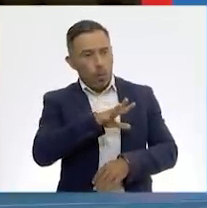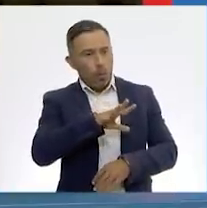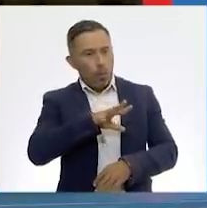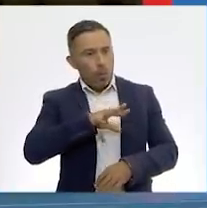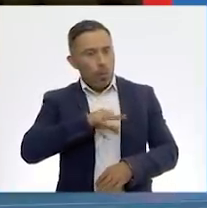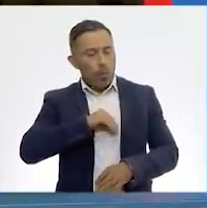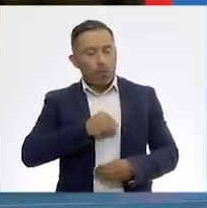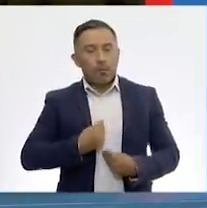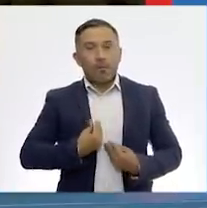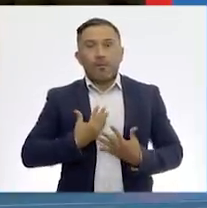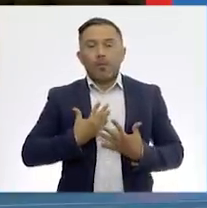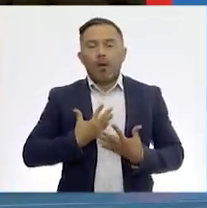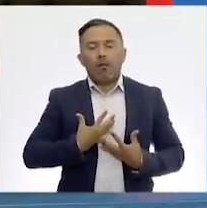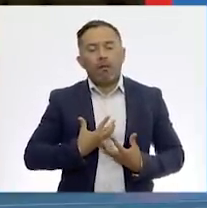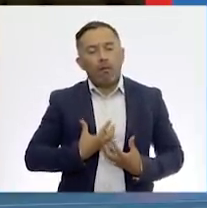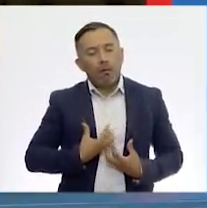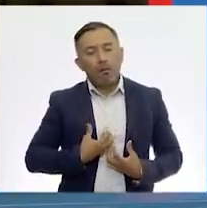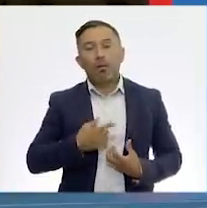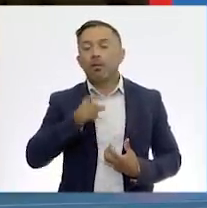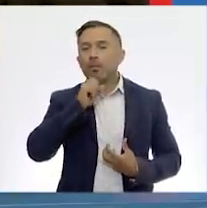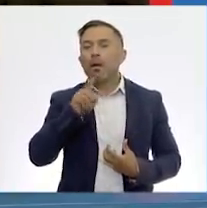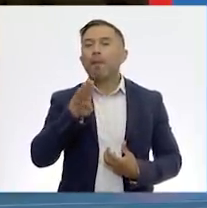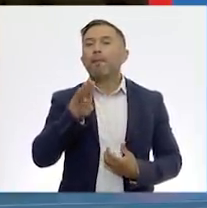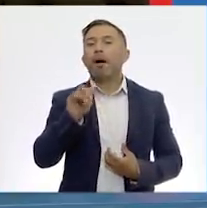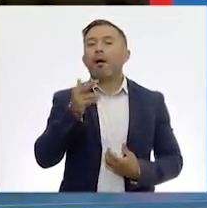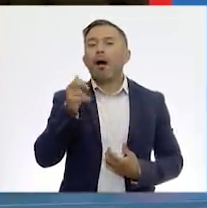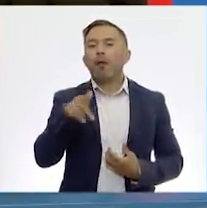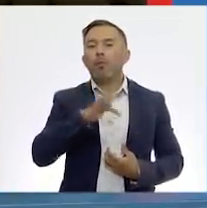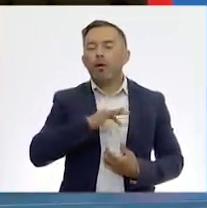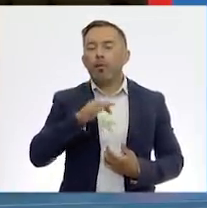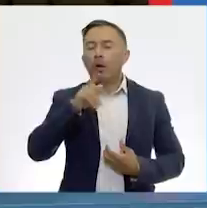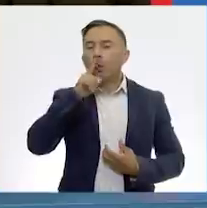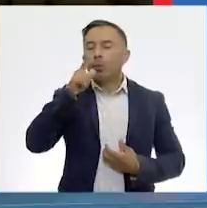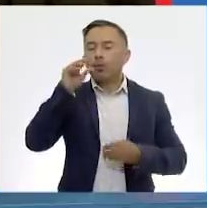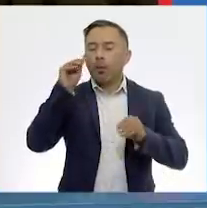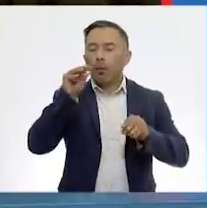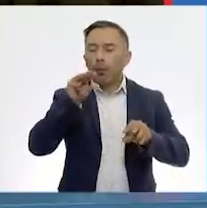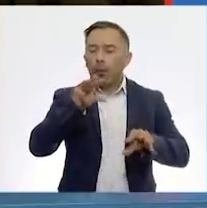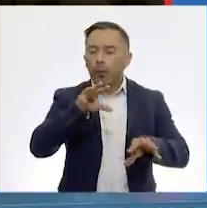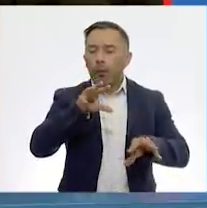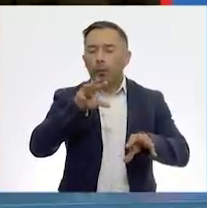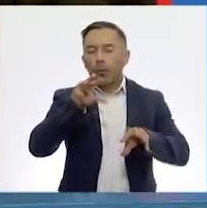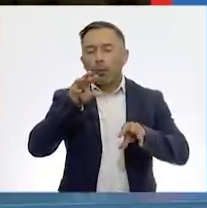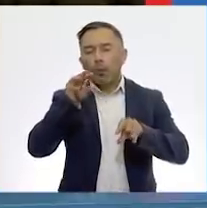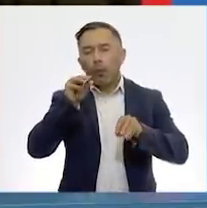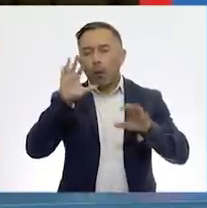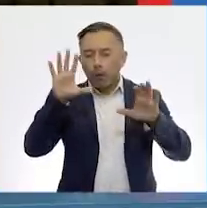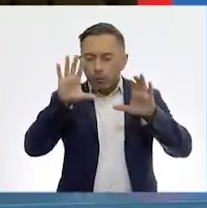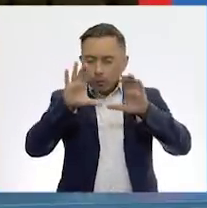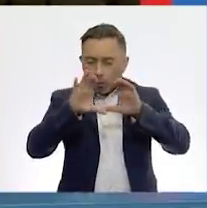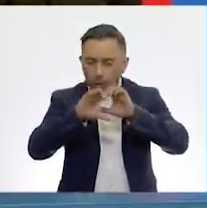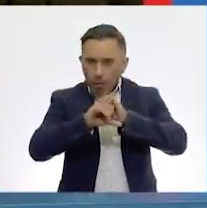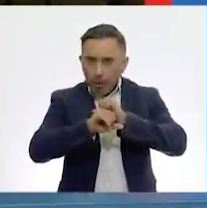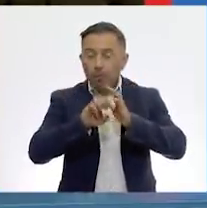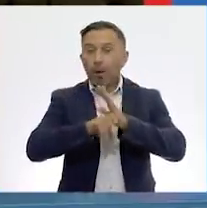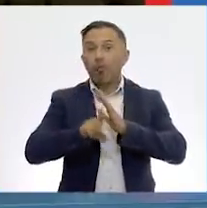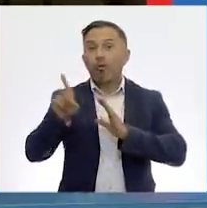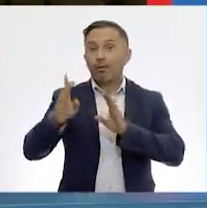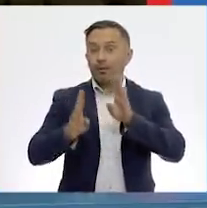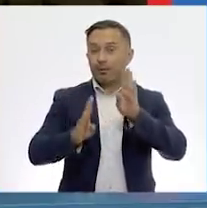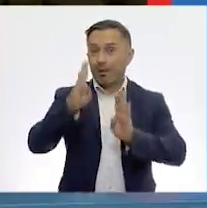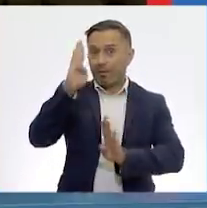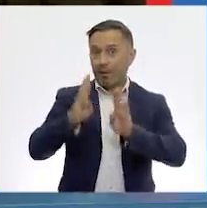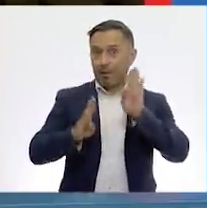Barragán juega mucho con la luz y con la sombra. Entonces, en las torres de satélite, por ejemplo, podemos ver que